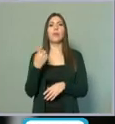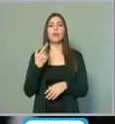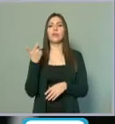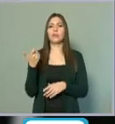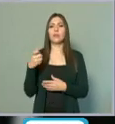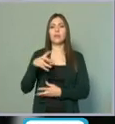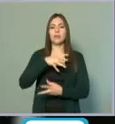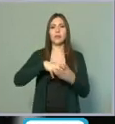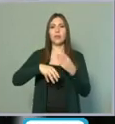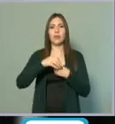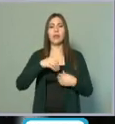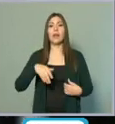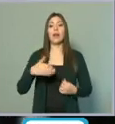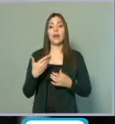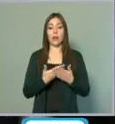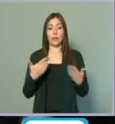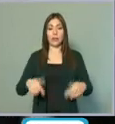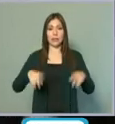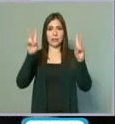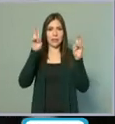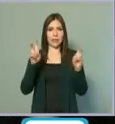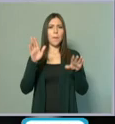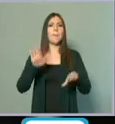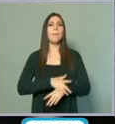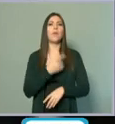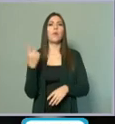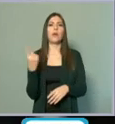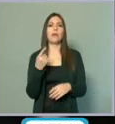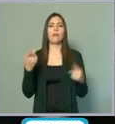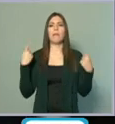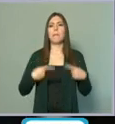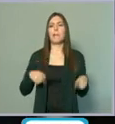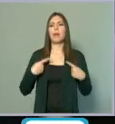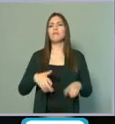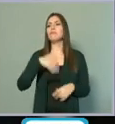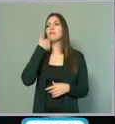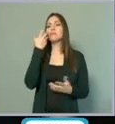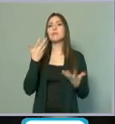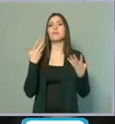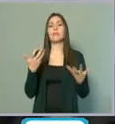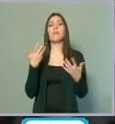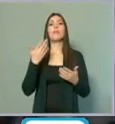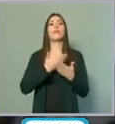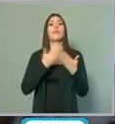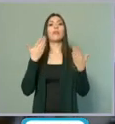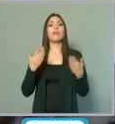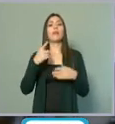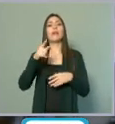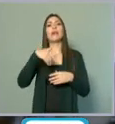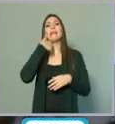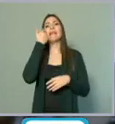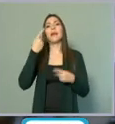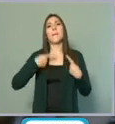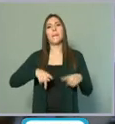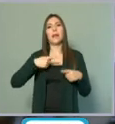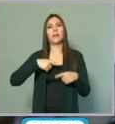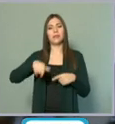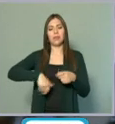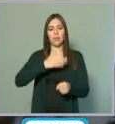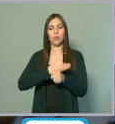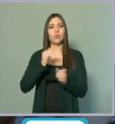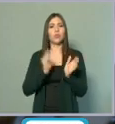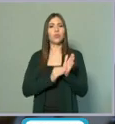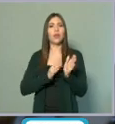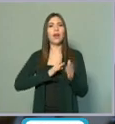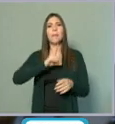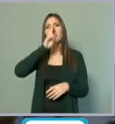tema de hoy es que son por cuestiones humanitarias, es decir, que el tema de la violencia que permanece